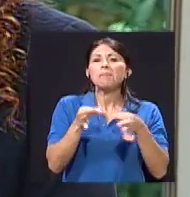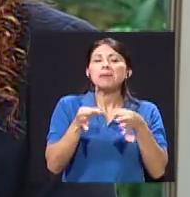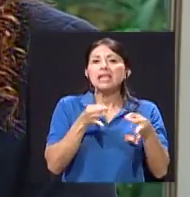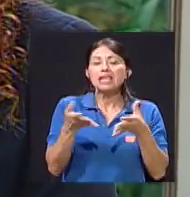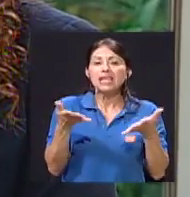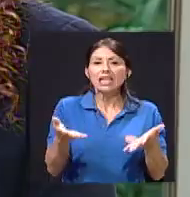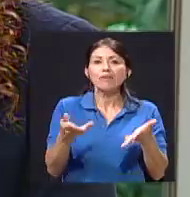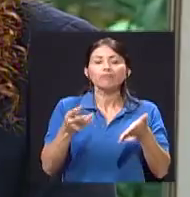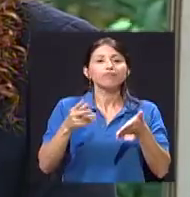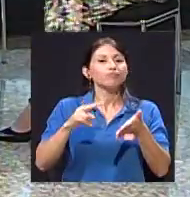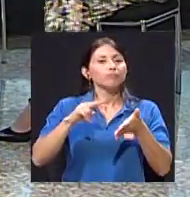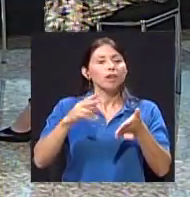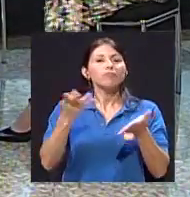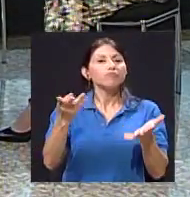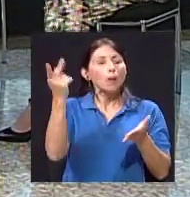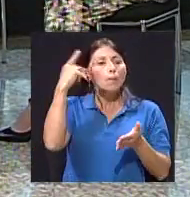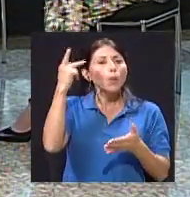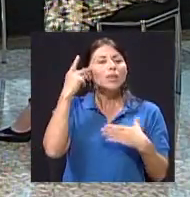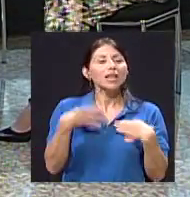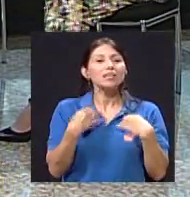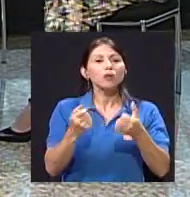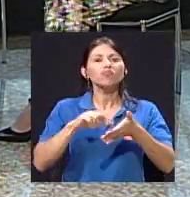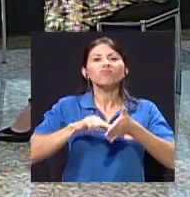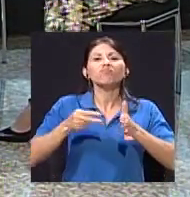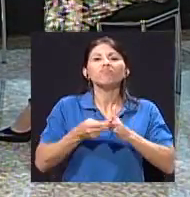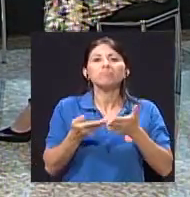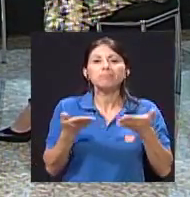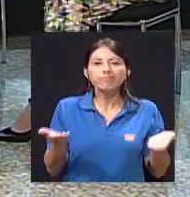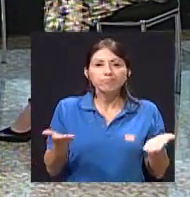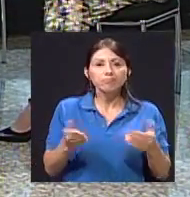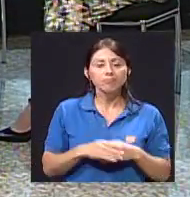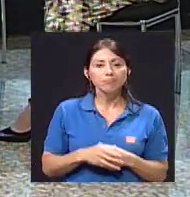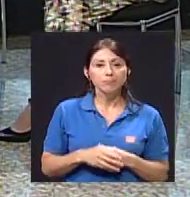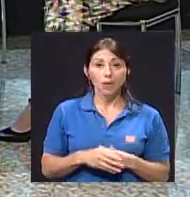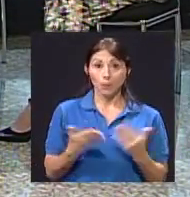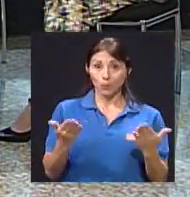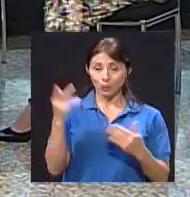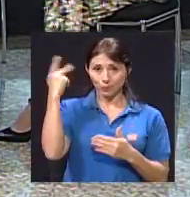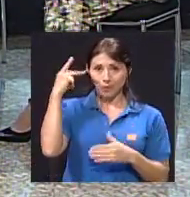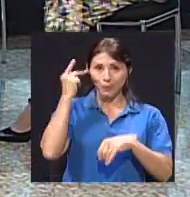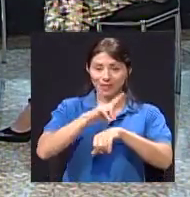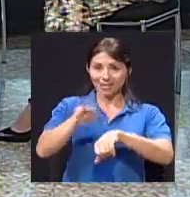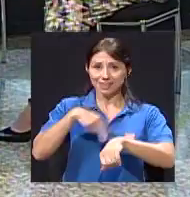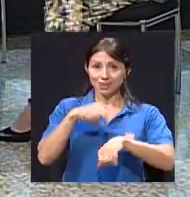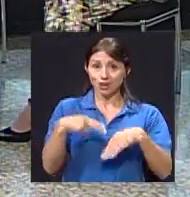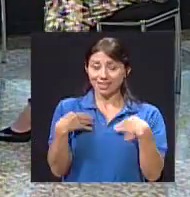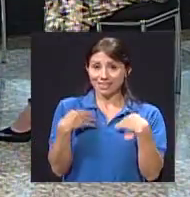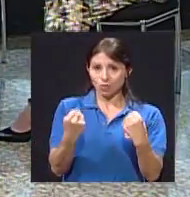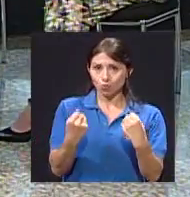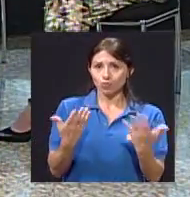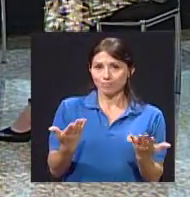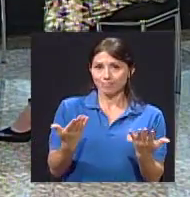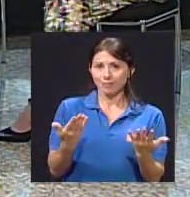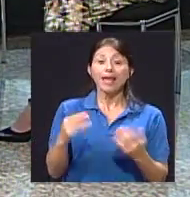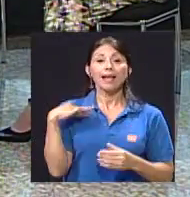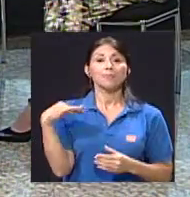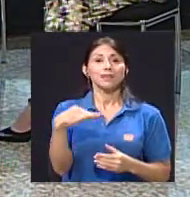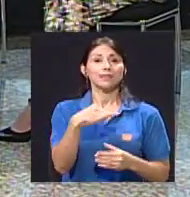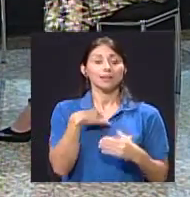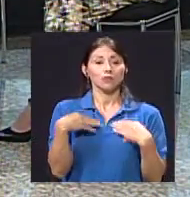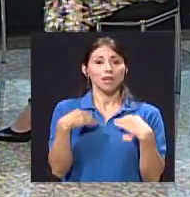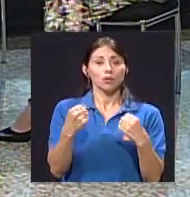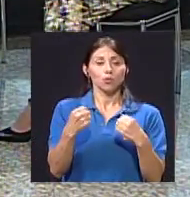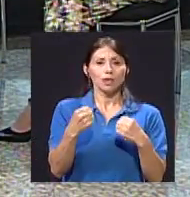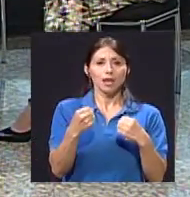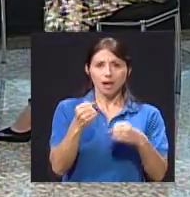una política de salud. Bueno, en el caso de las políticas nacionales de salud, al ser el Ministerio de Salud, el ente rector de la salud en este país,